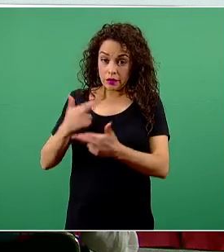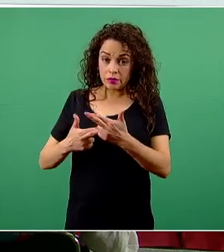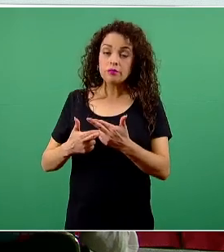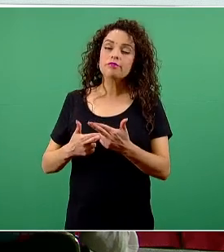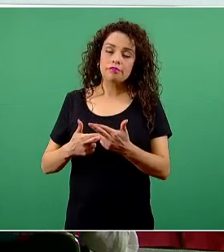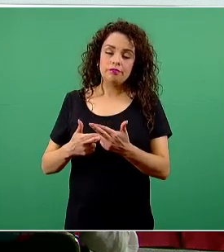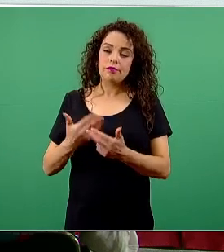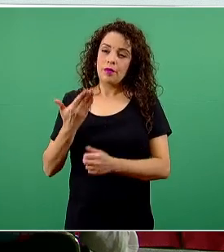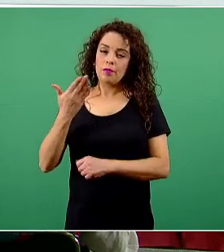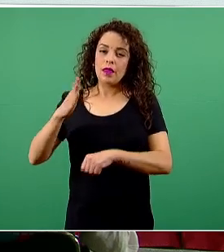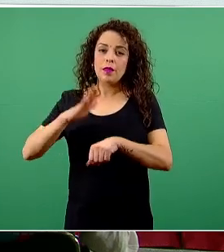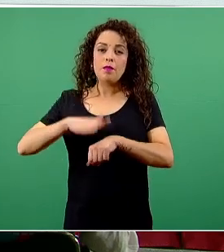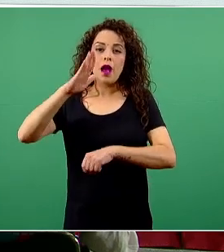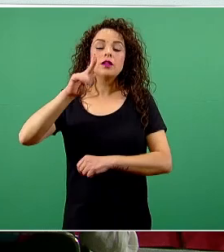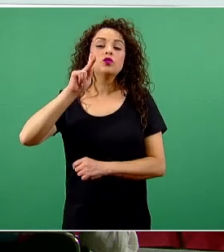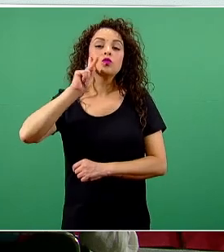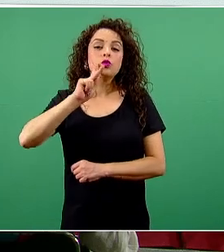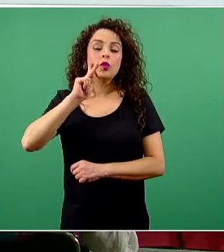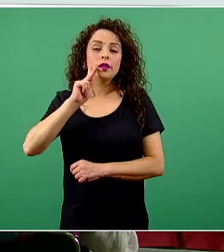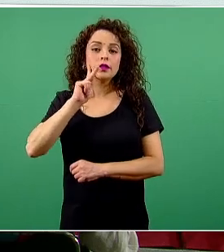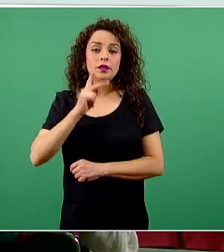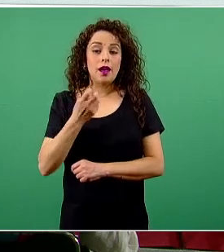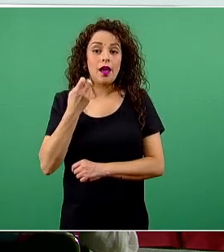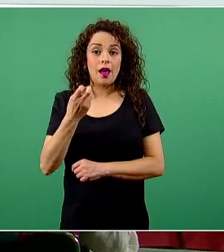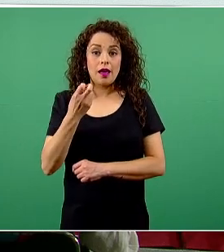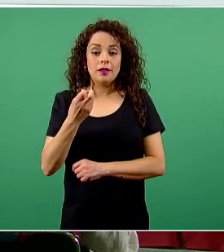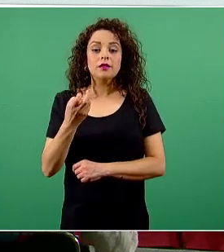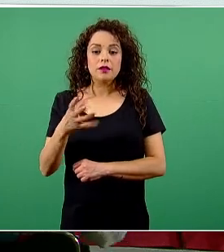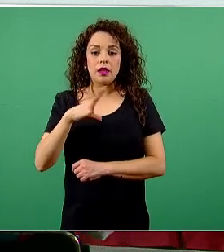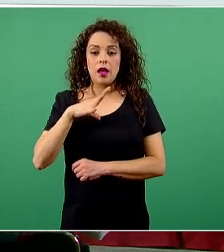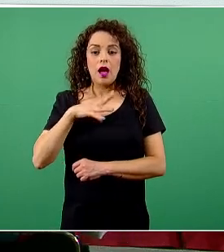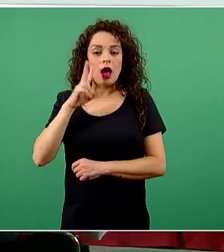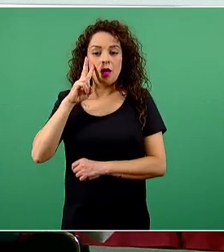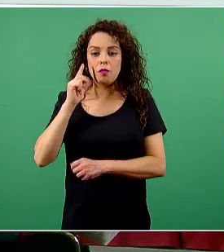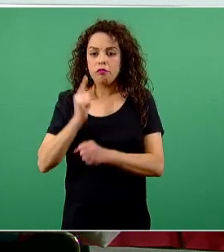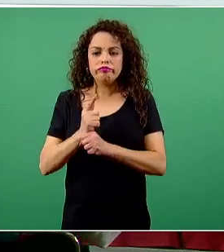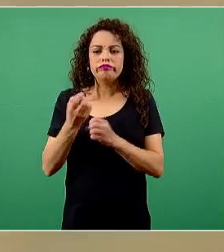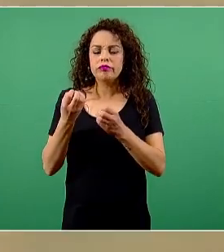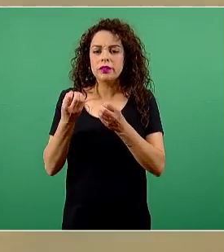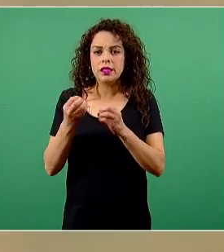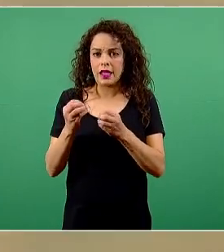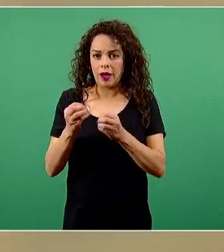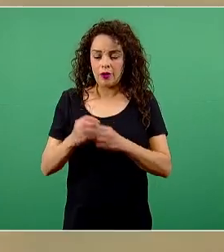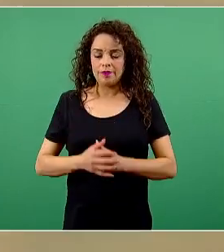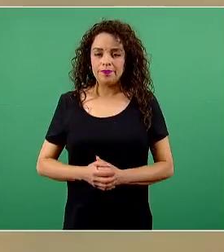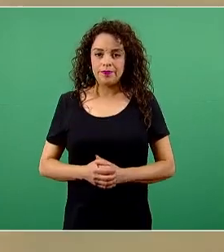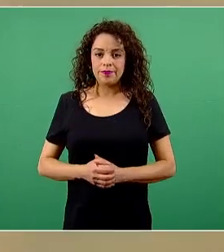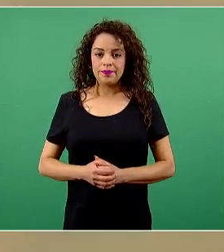más muestras y estas son las 0 prevalencias que encontramos. La siguiente, por favor.